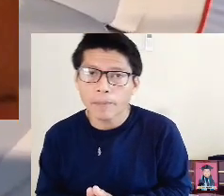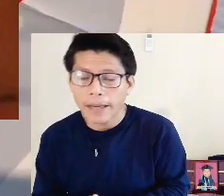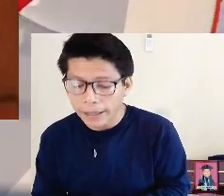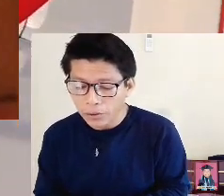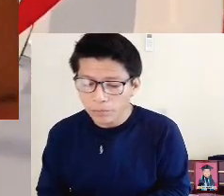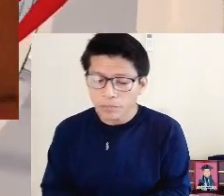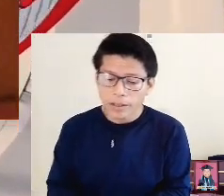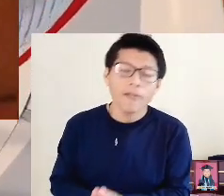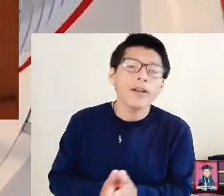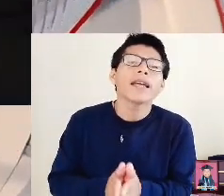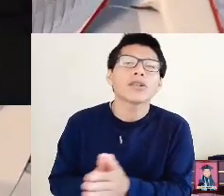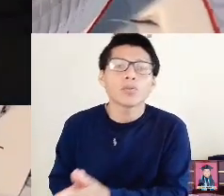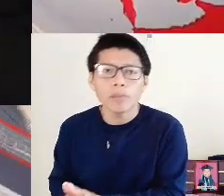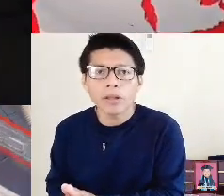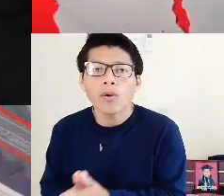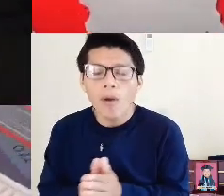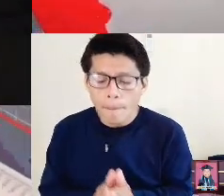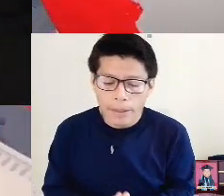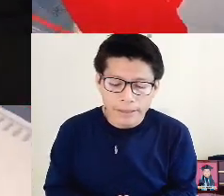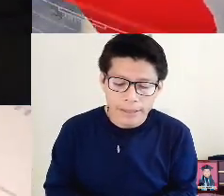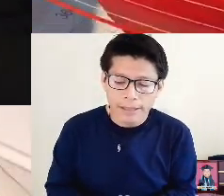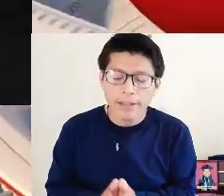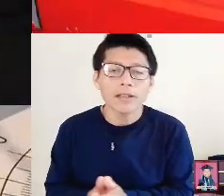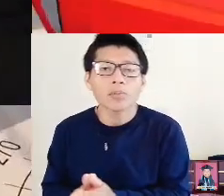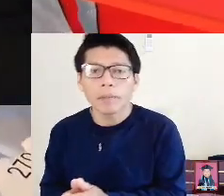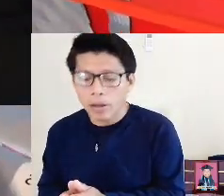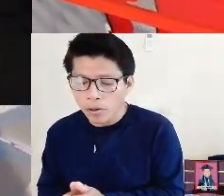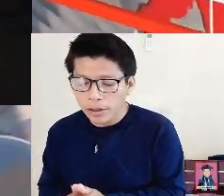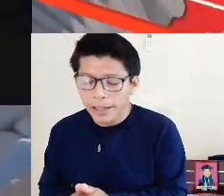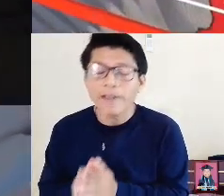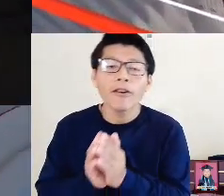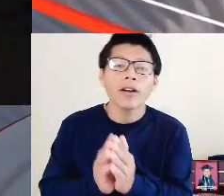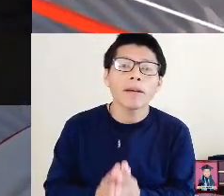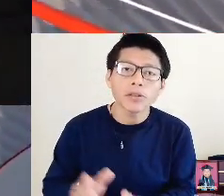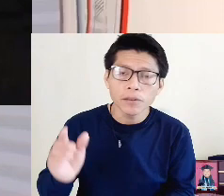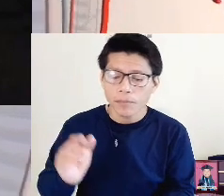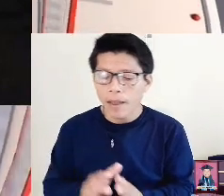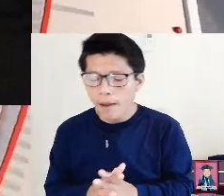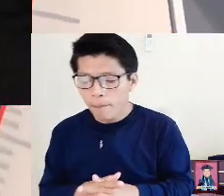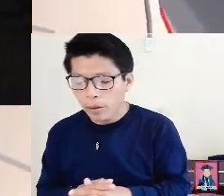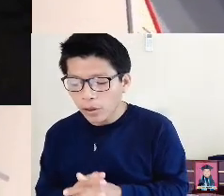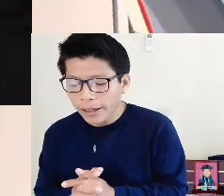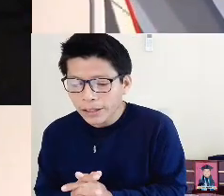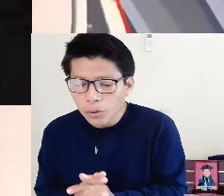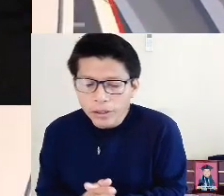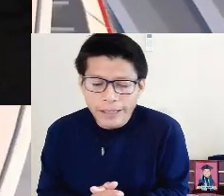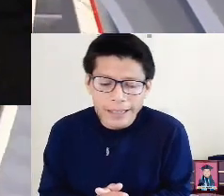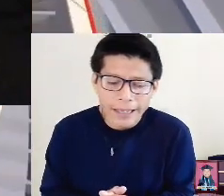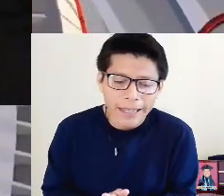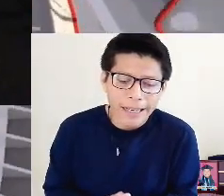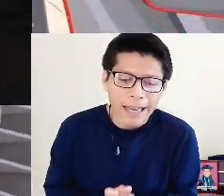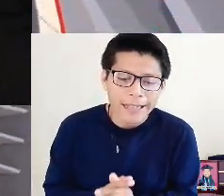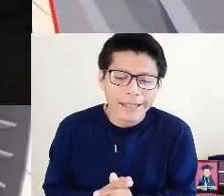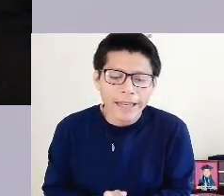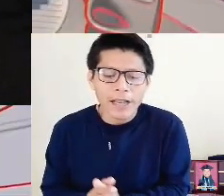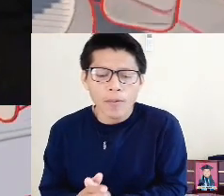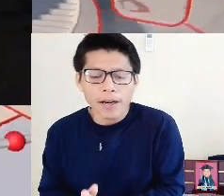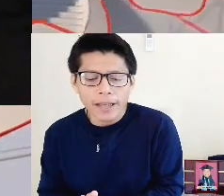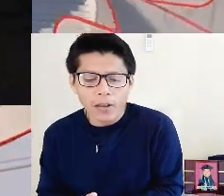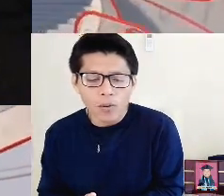favorito de Felipe Calderón que fue en su momento presidente de la suprema corte qué fue lo que pasó bueno resulta que